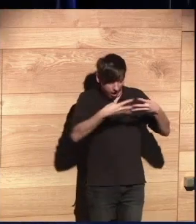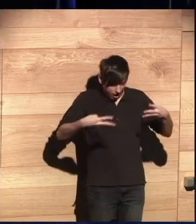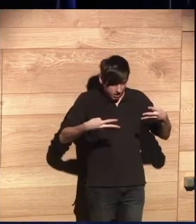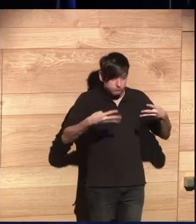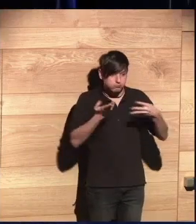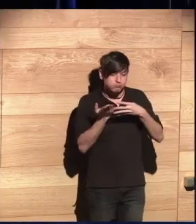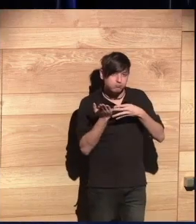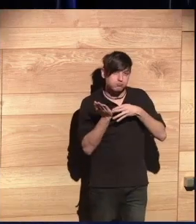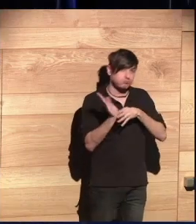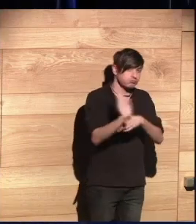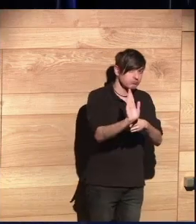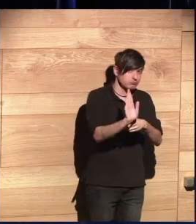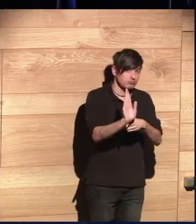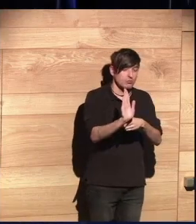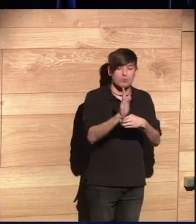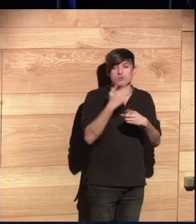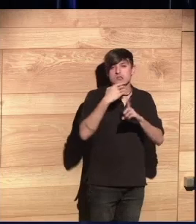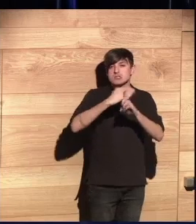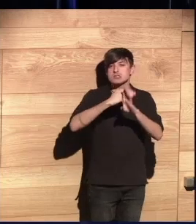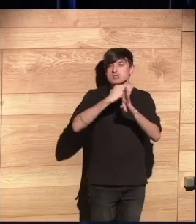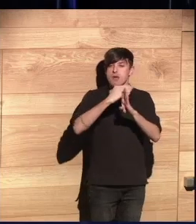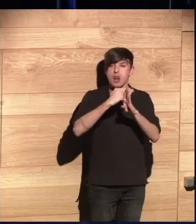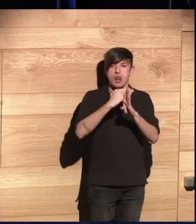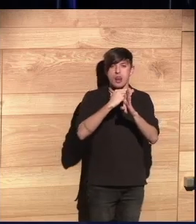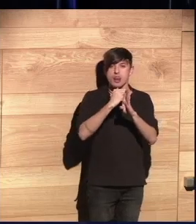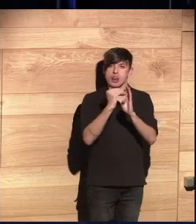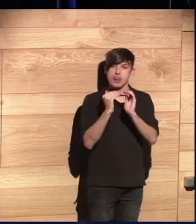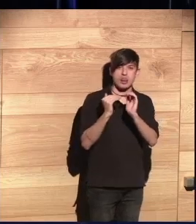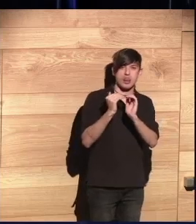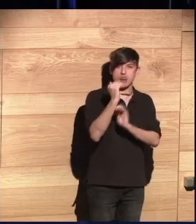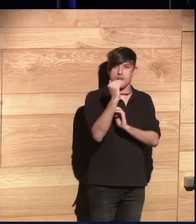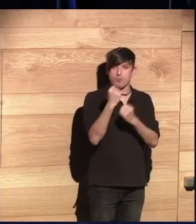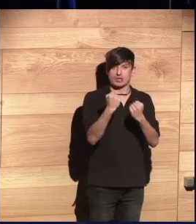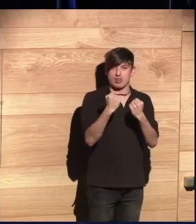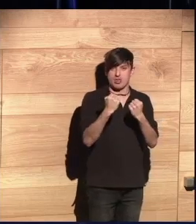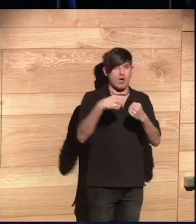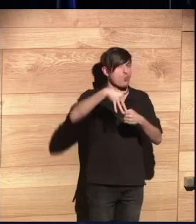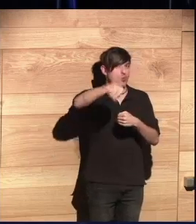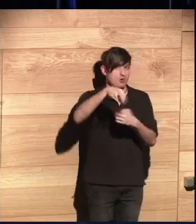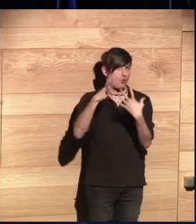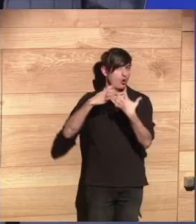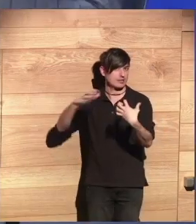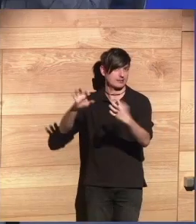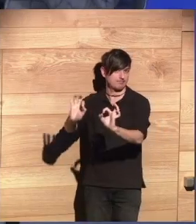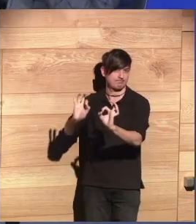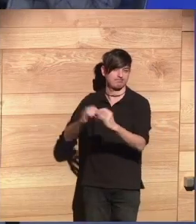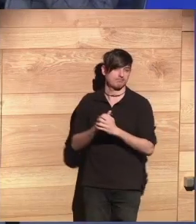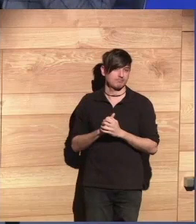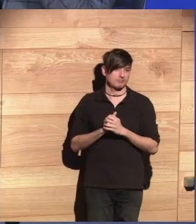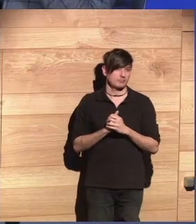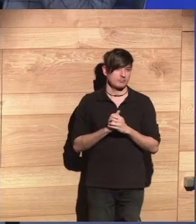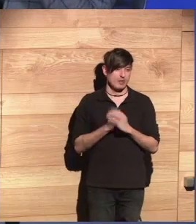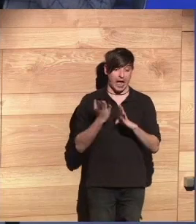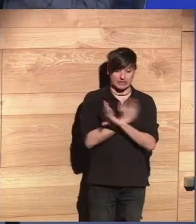muestra con un nivel de arista y de potencia único, con una orquesta así. Y me contabas, antes